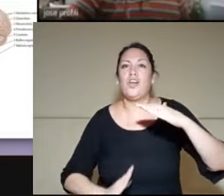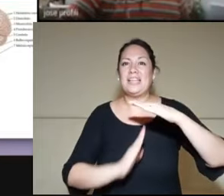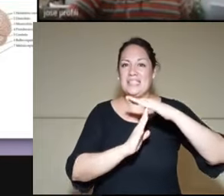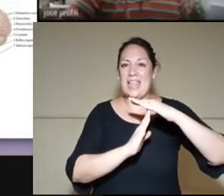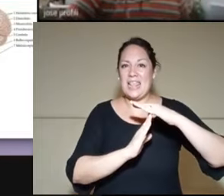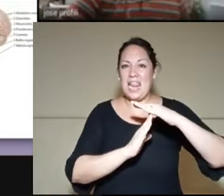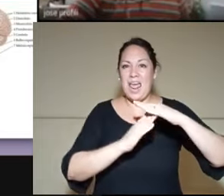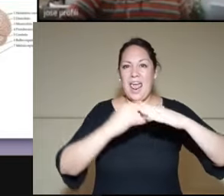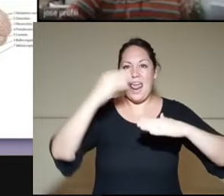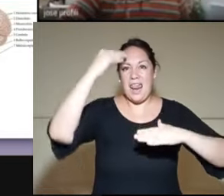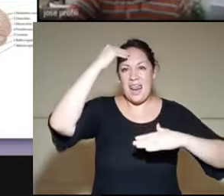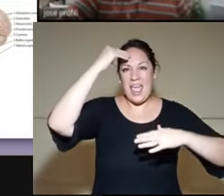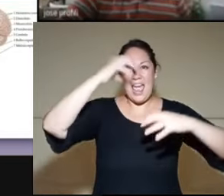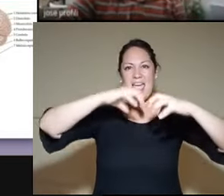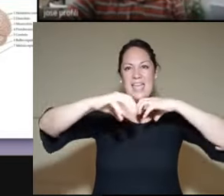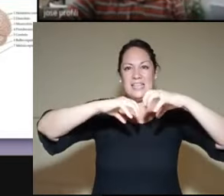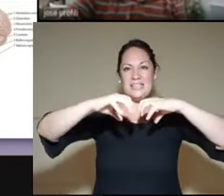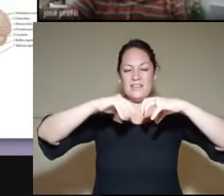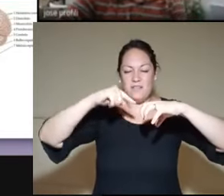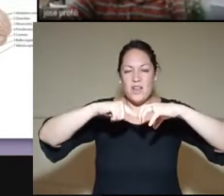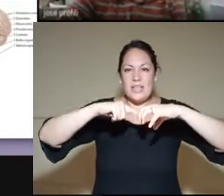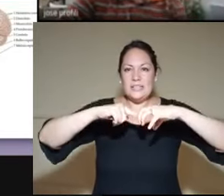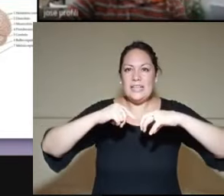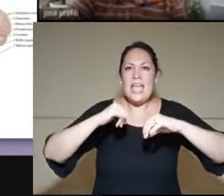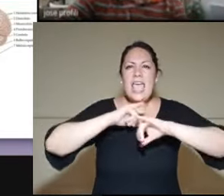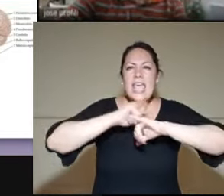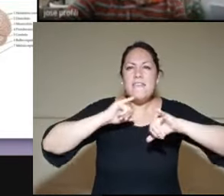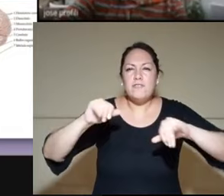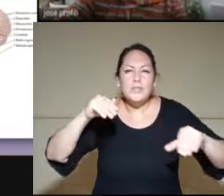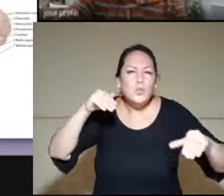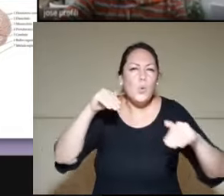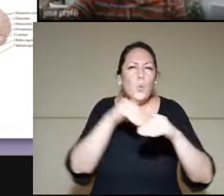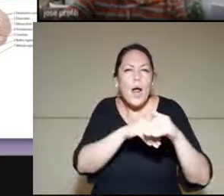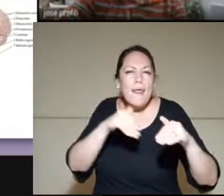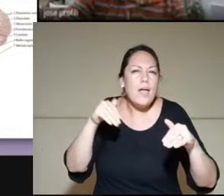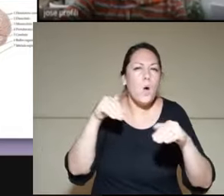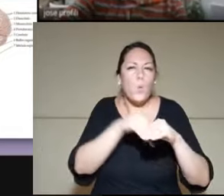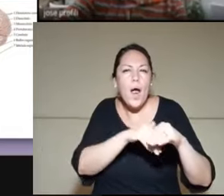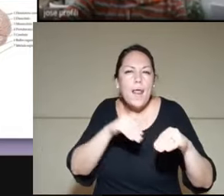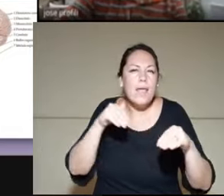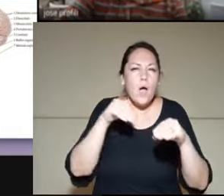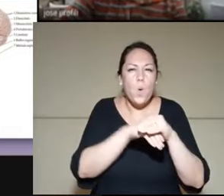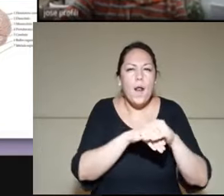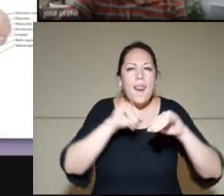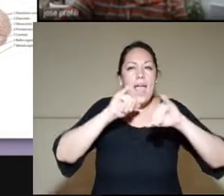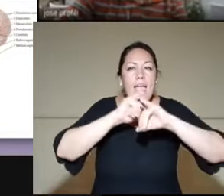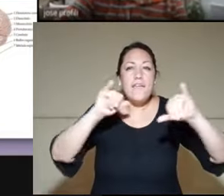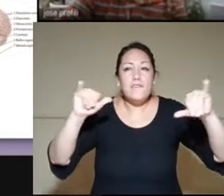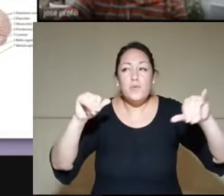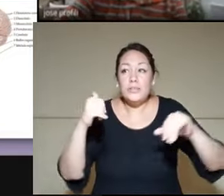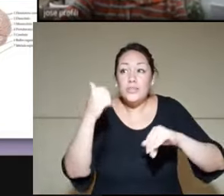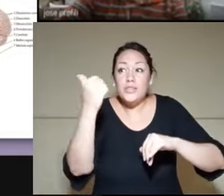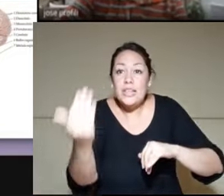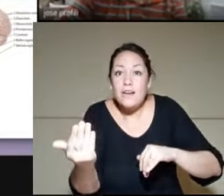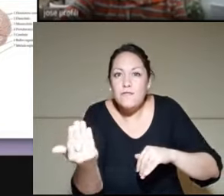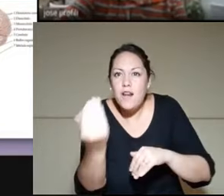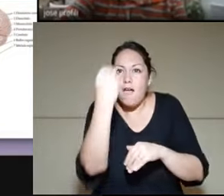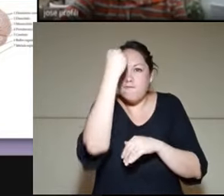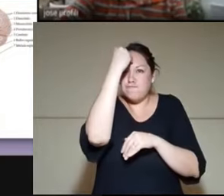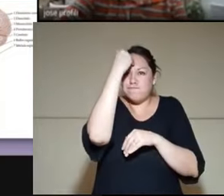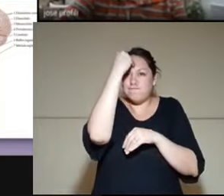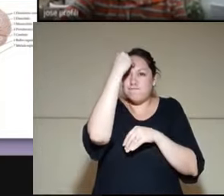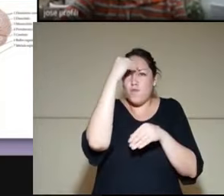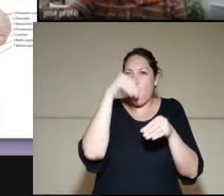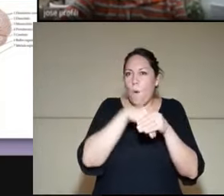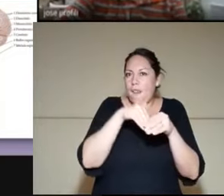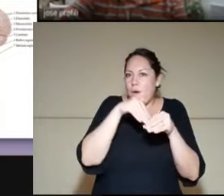central, el encéfalo, es un gran procesador de información. ¿Qué procesa? La información que